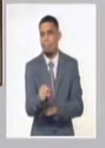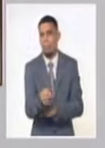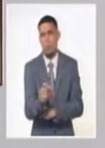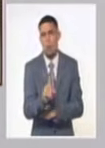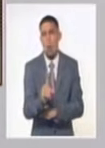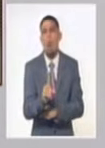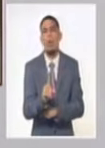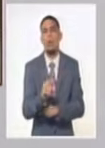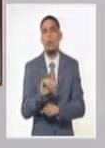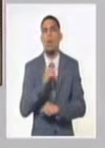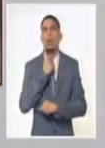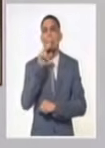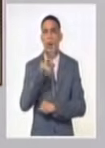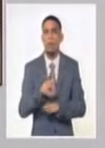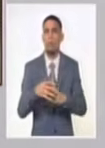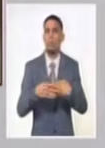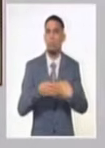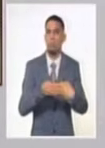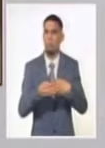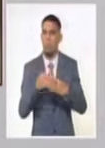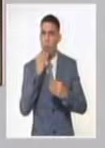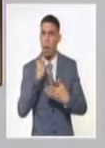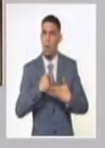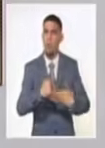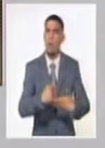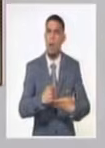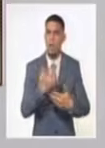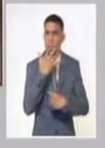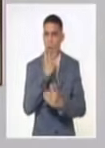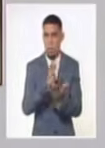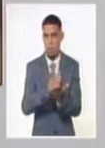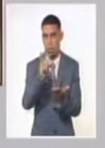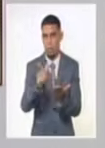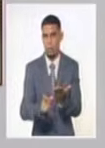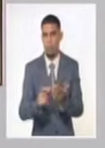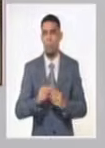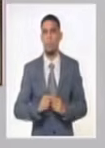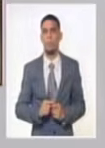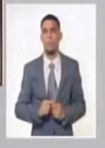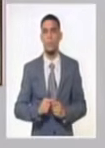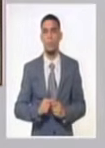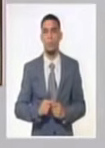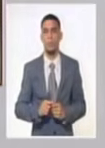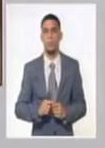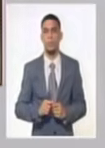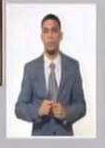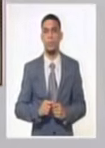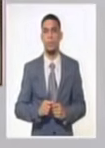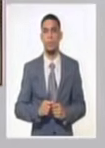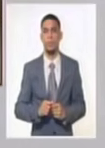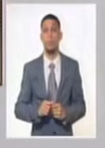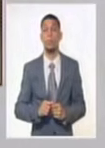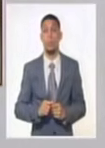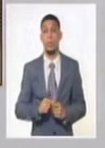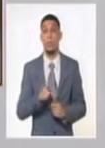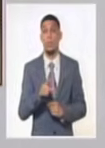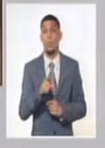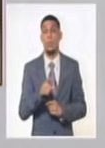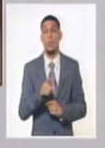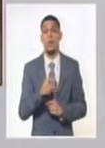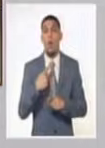también más flexible la evaluación. No queremos dejar de mencionar también nuestra multiplataforma Cubeduca, porque aunque